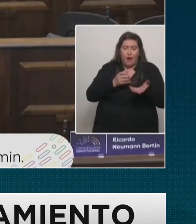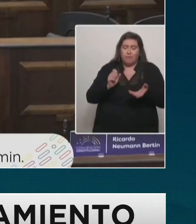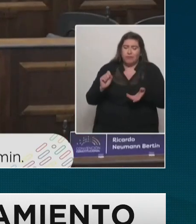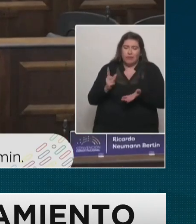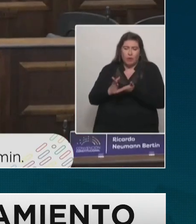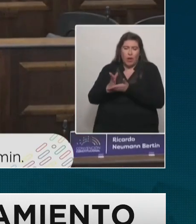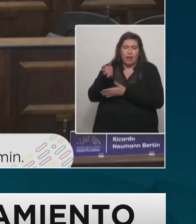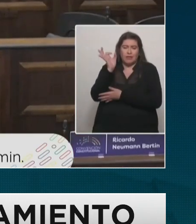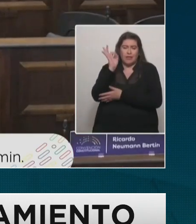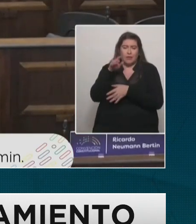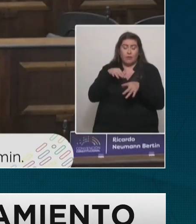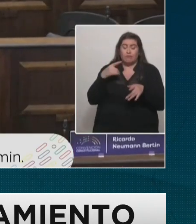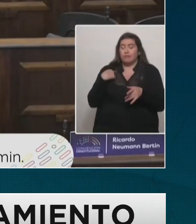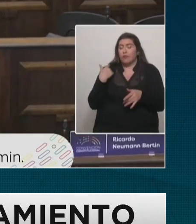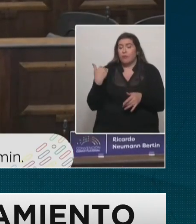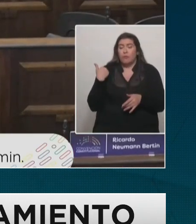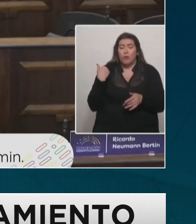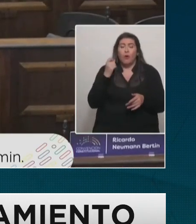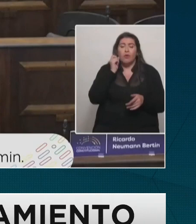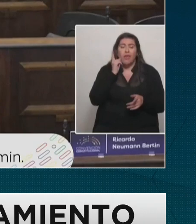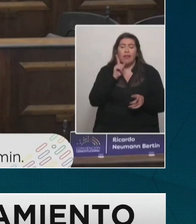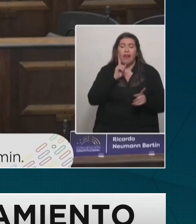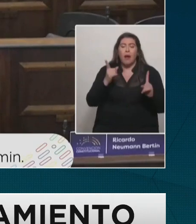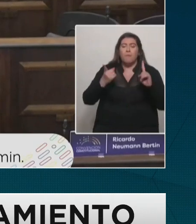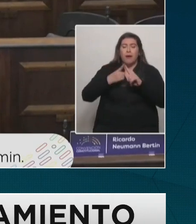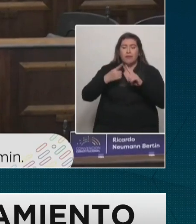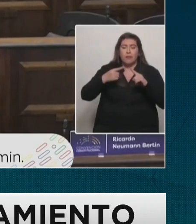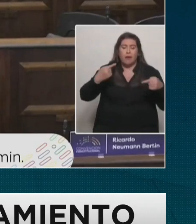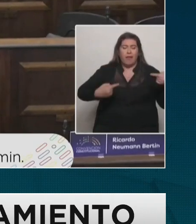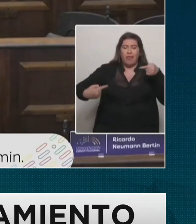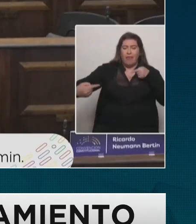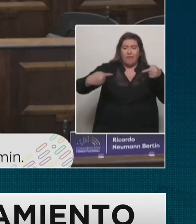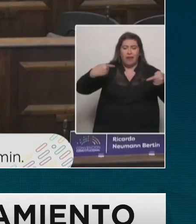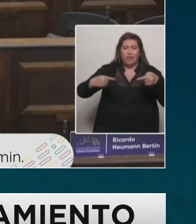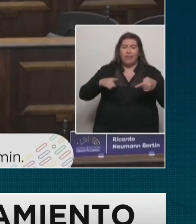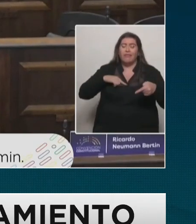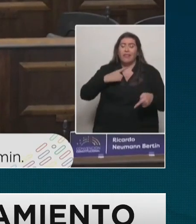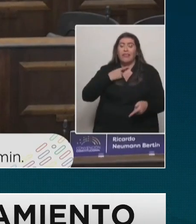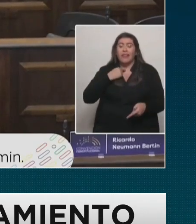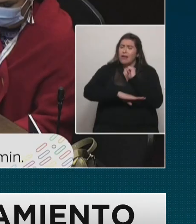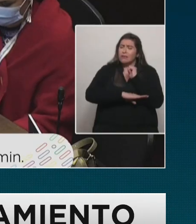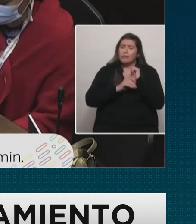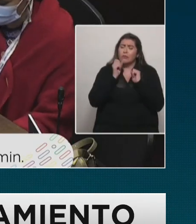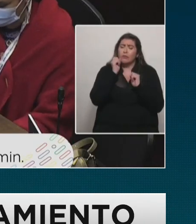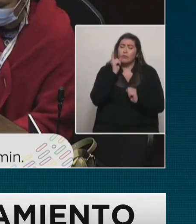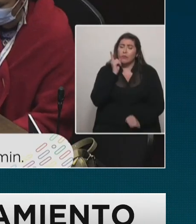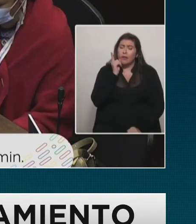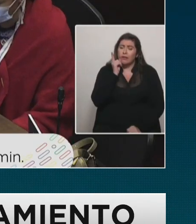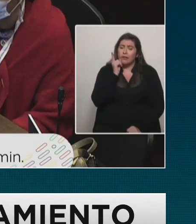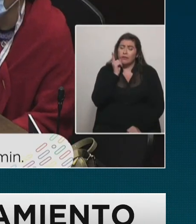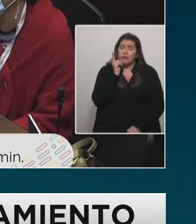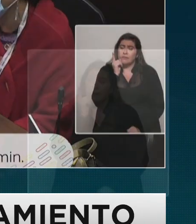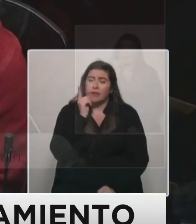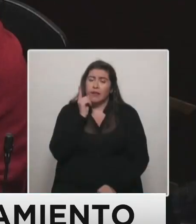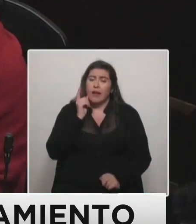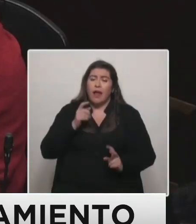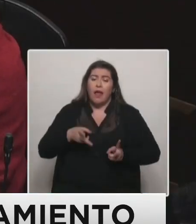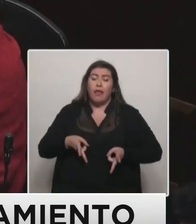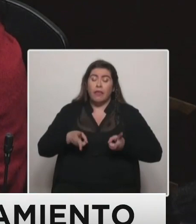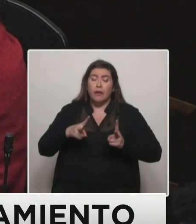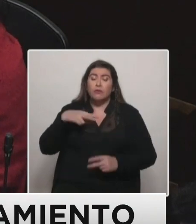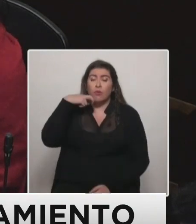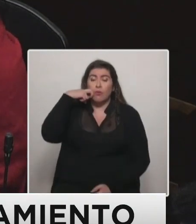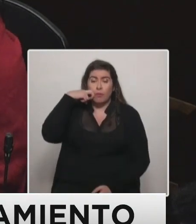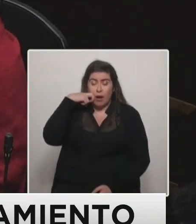no imagínate mano alzada en el siglo 21 es increíble es increíble y cuando uno lo miraba fuera también se sorprendía pero